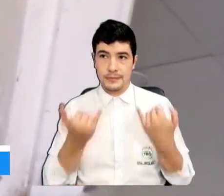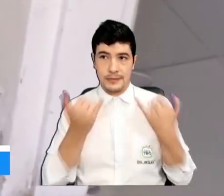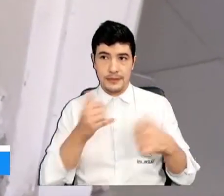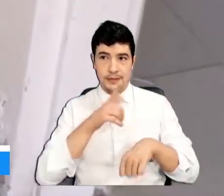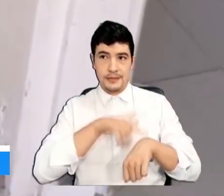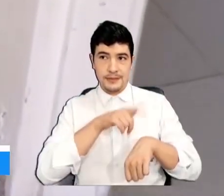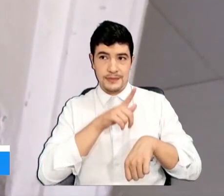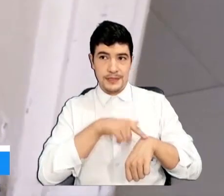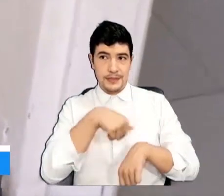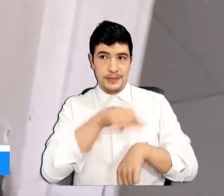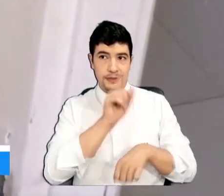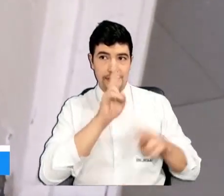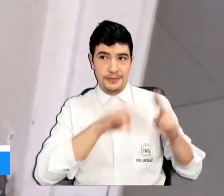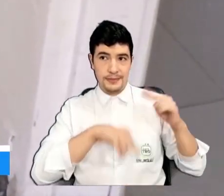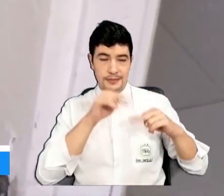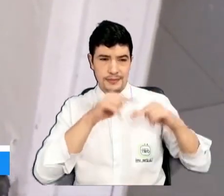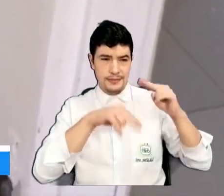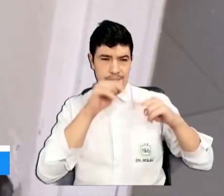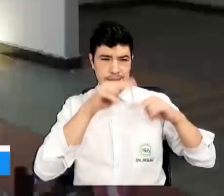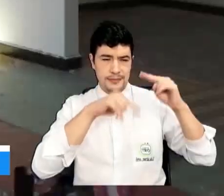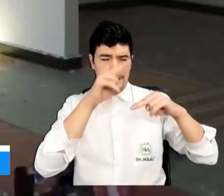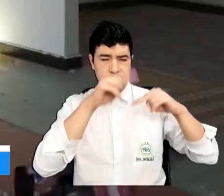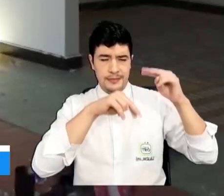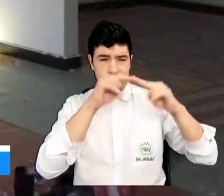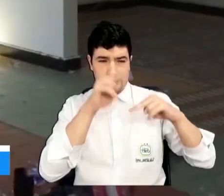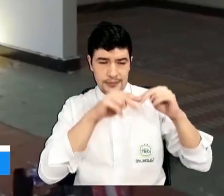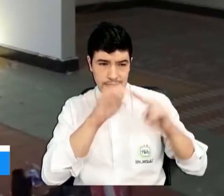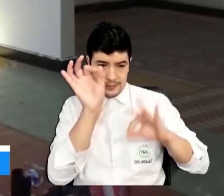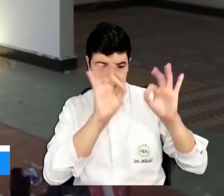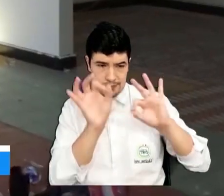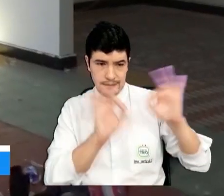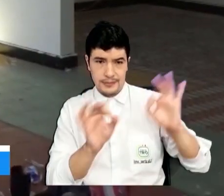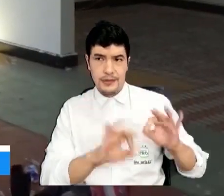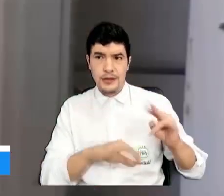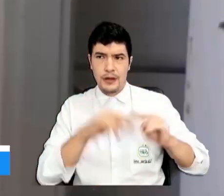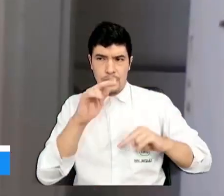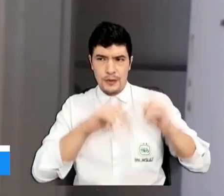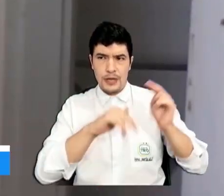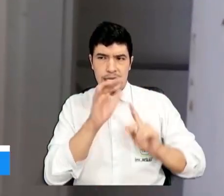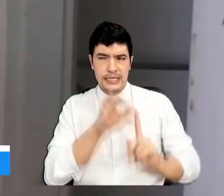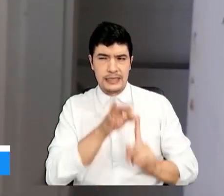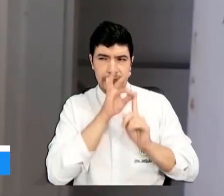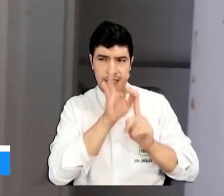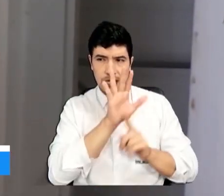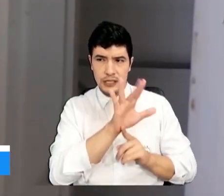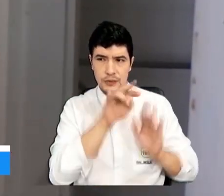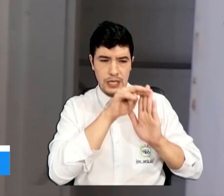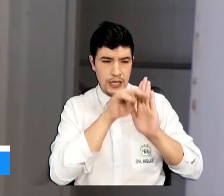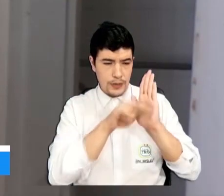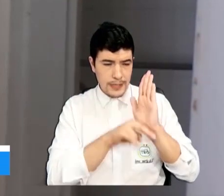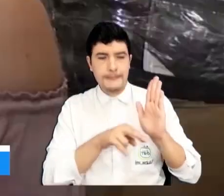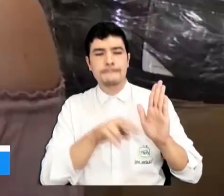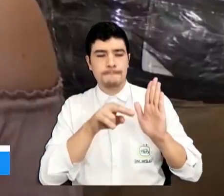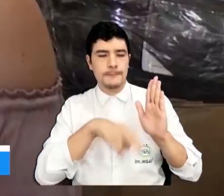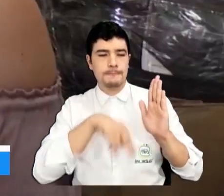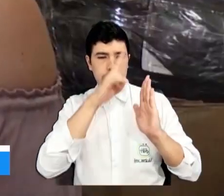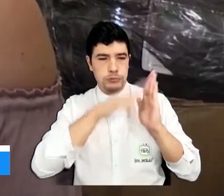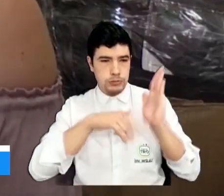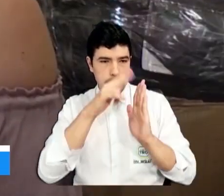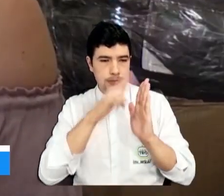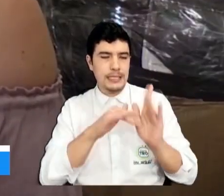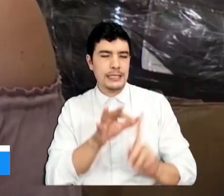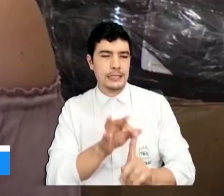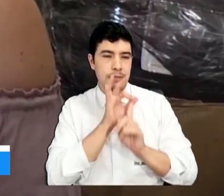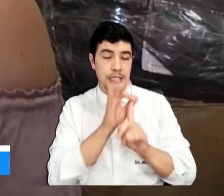adecuando. La idea es tener listo este espacio para que esperar la respuesta